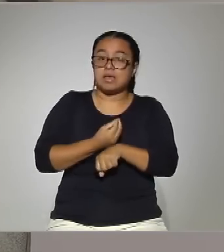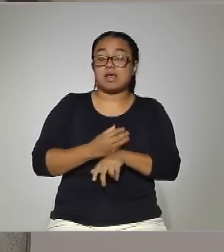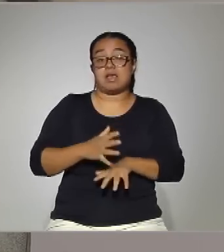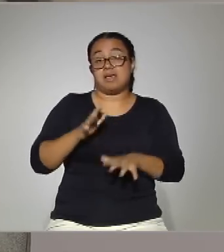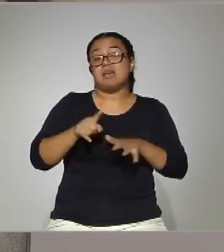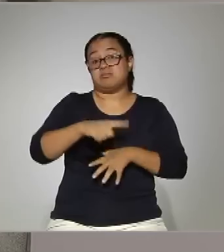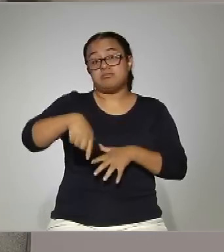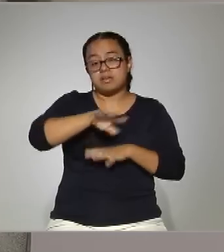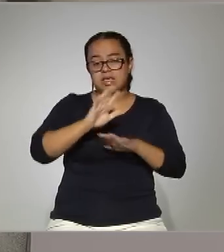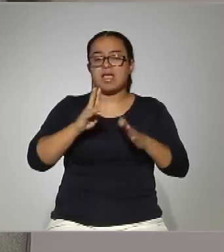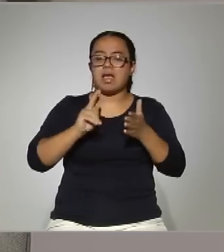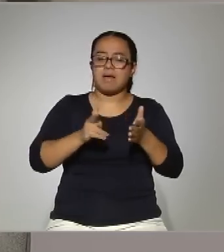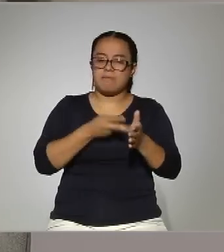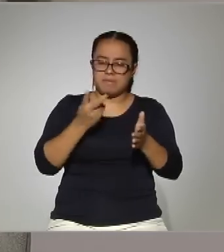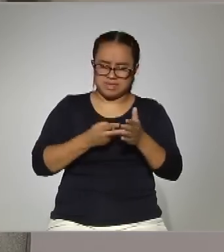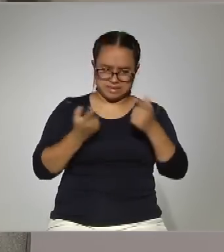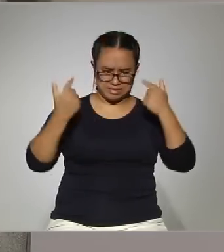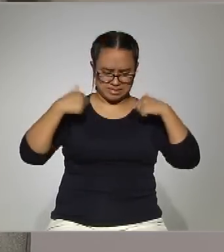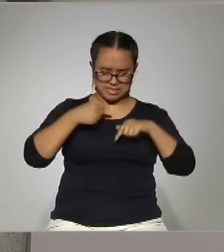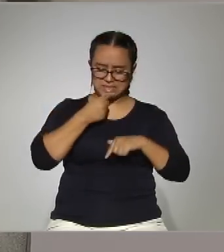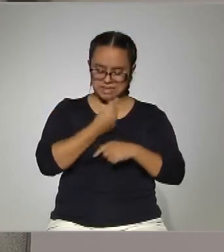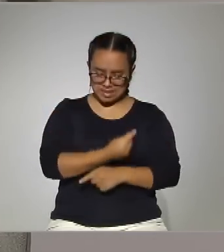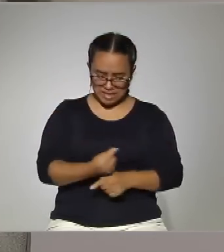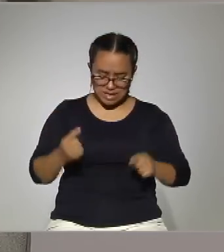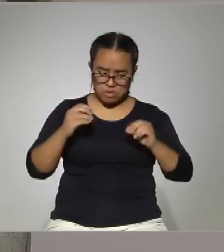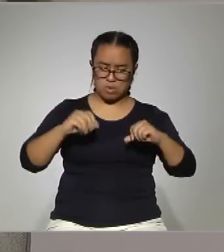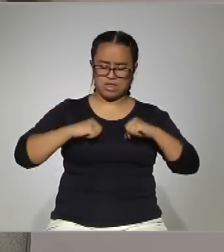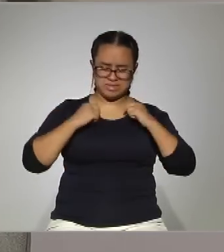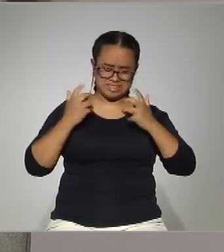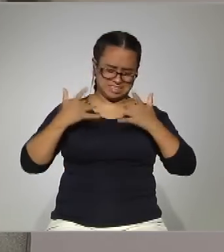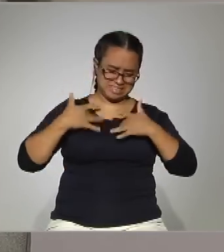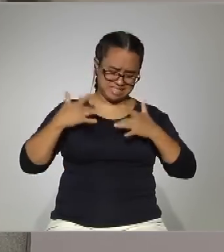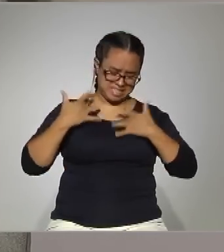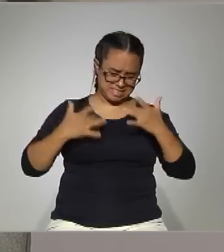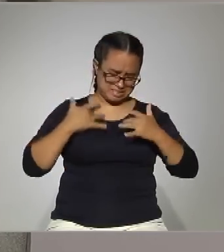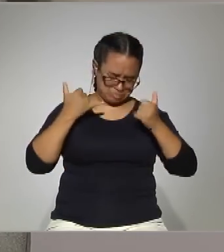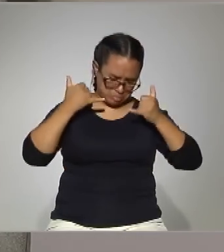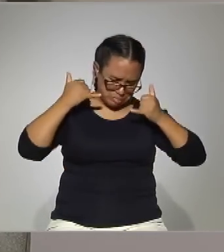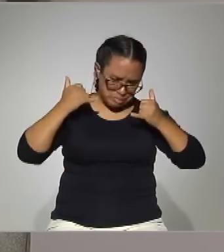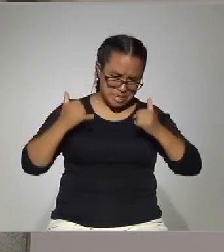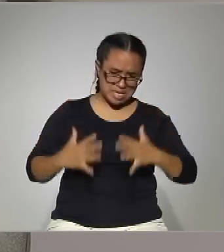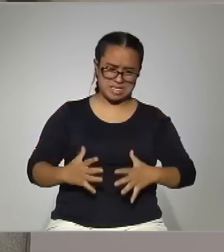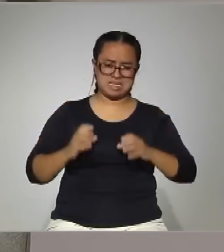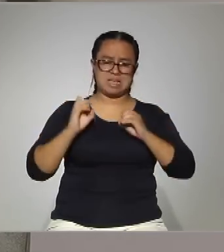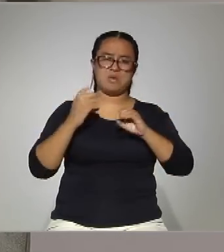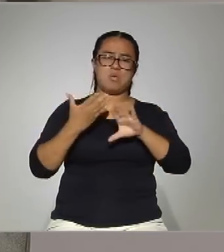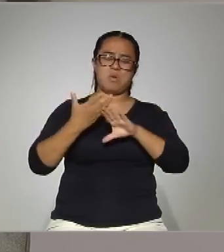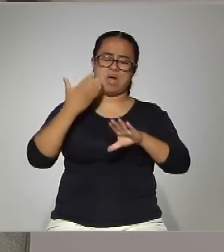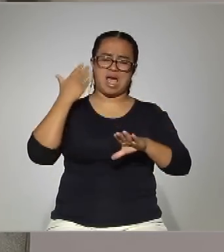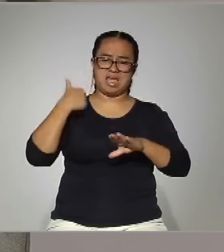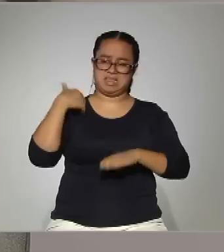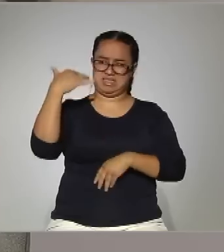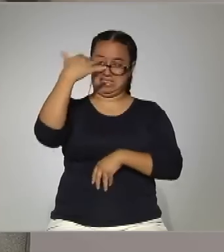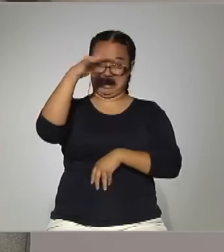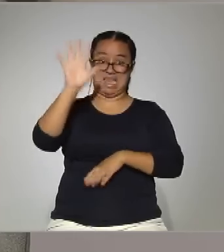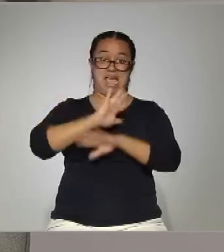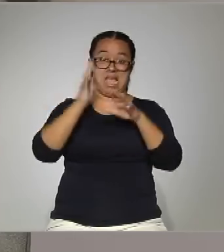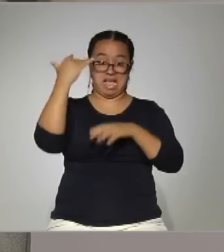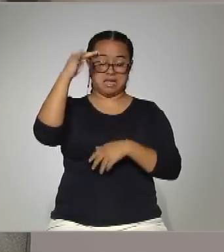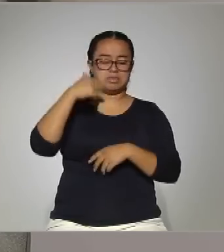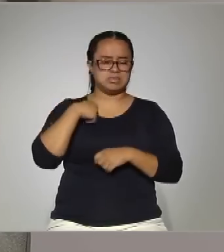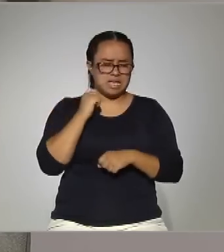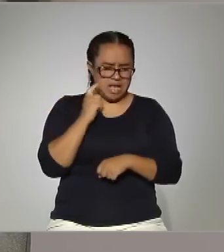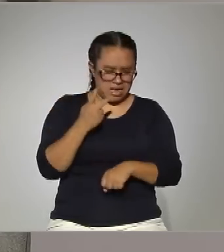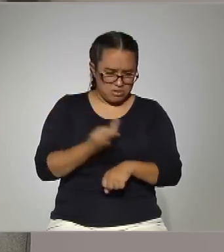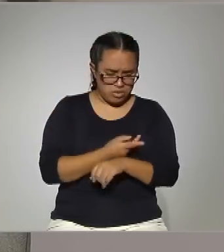daño emocional que cargamos desde niños o desde adolescentes o algo que nos sucedió ahora en la adultez y que no sabemos